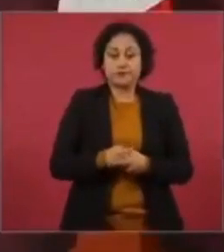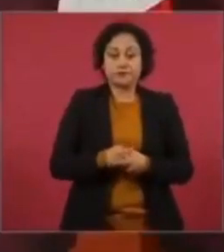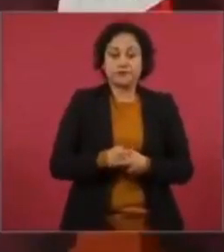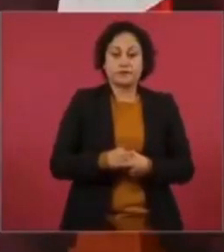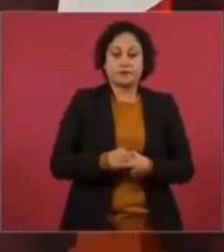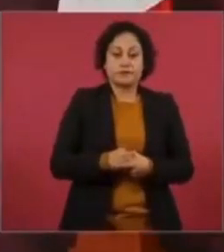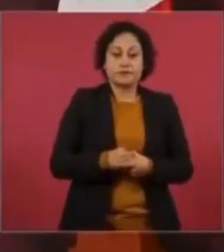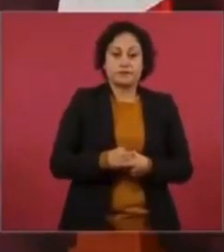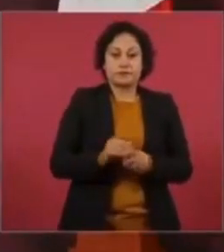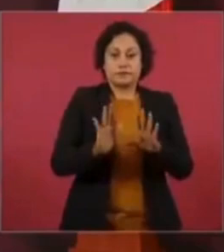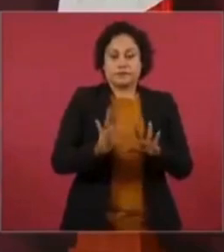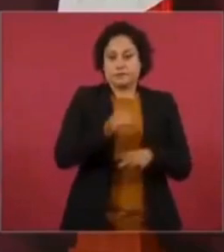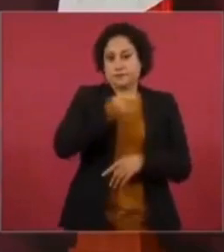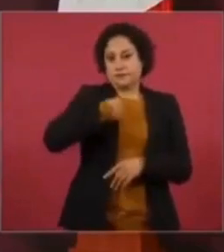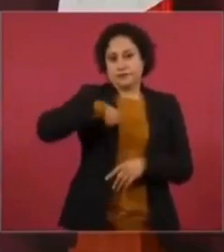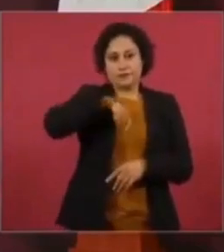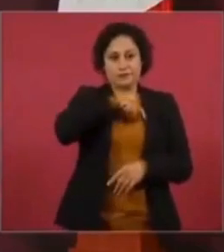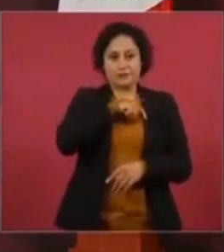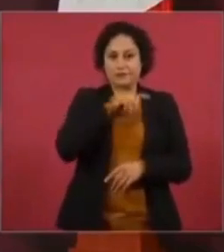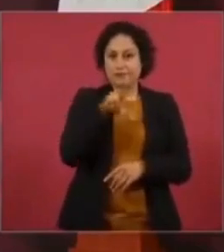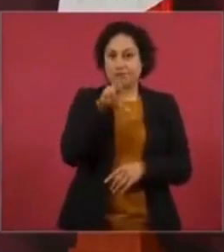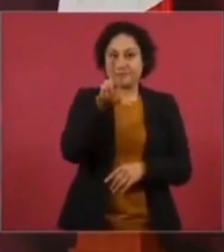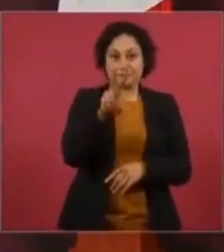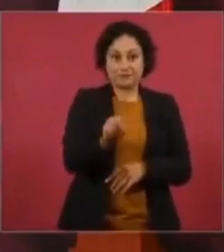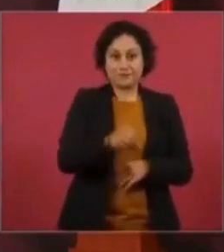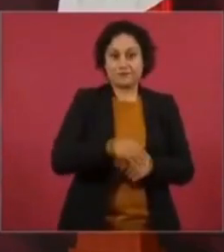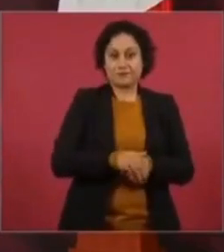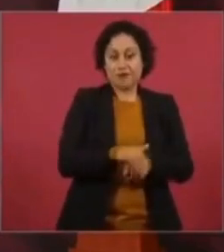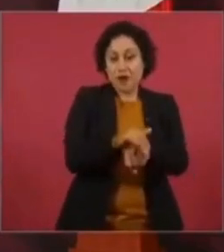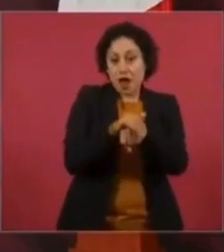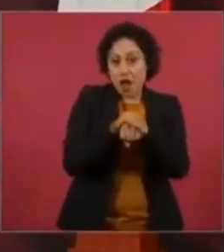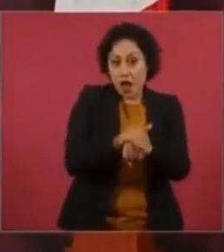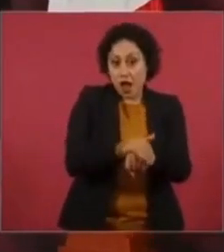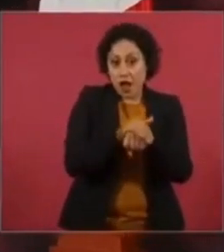En el caso de nosotros no. Ni amiguismo,